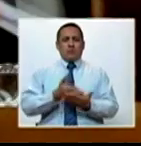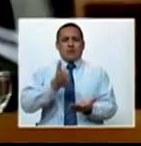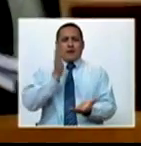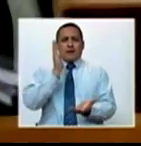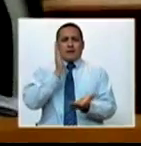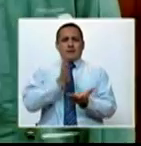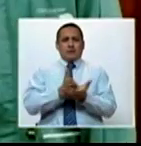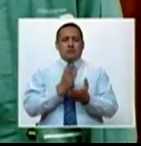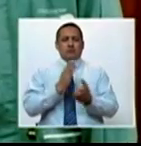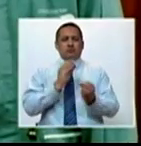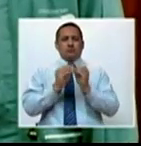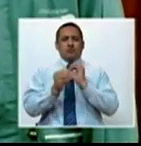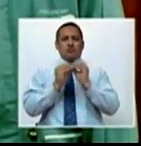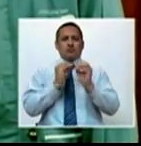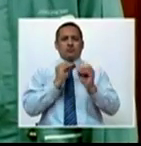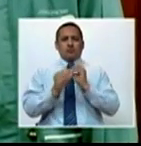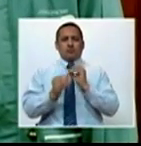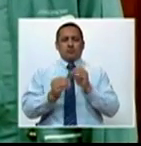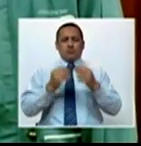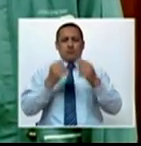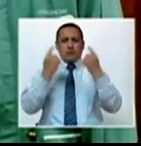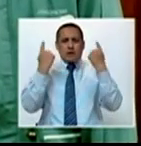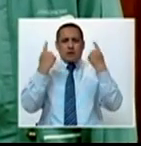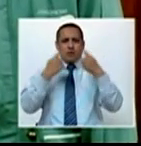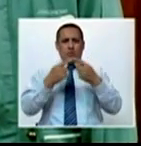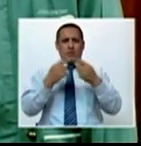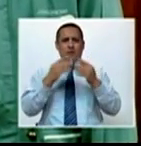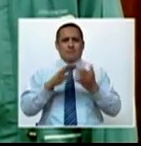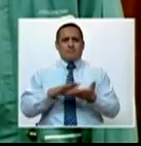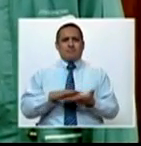sentencia resuelve la causa